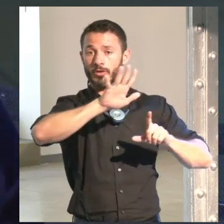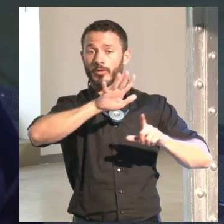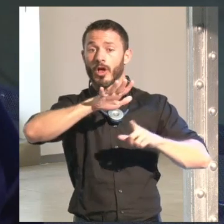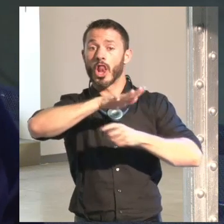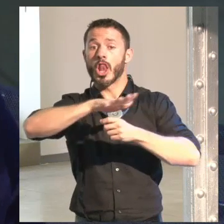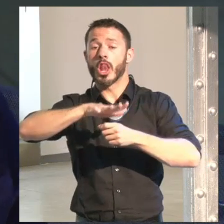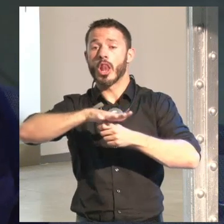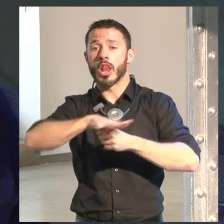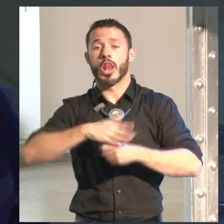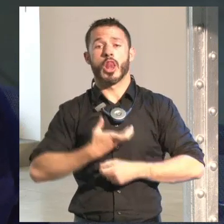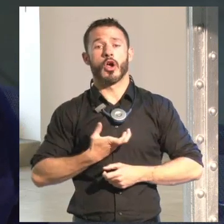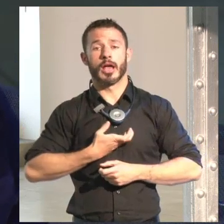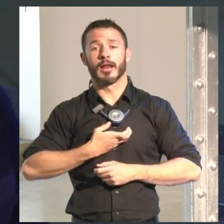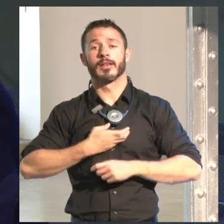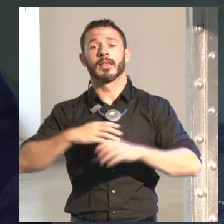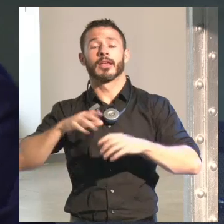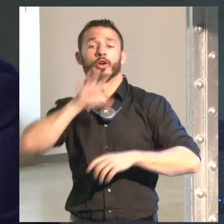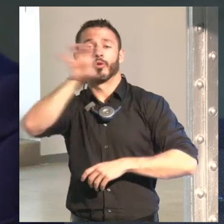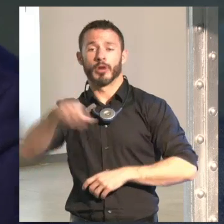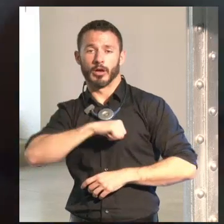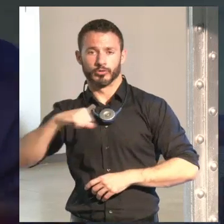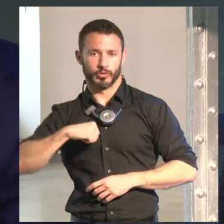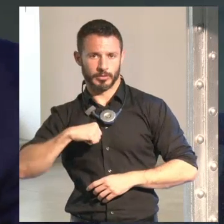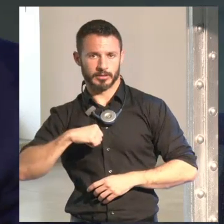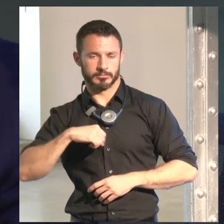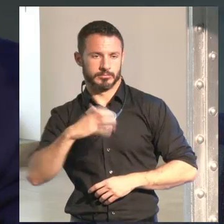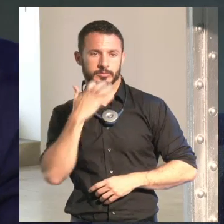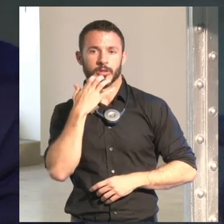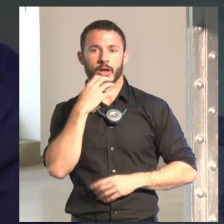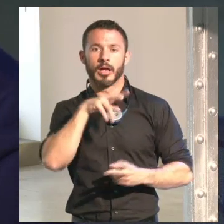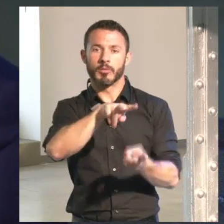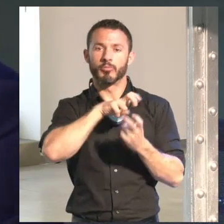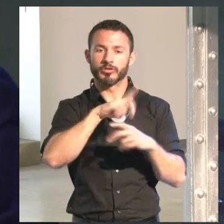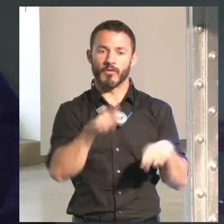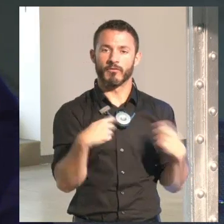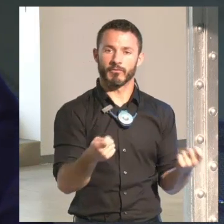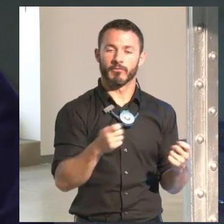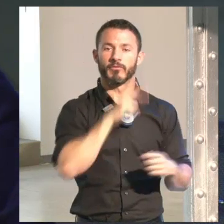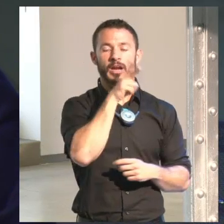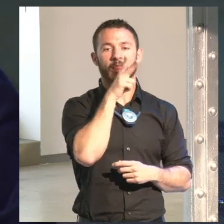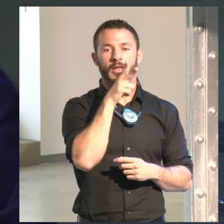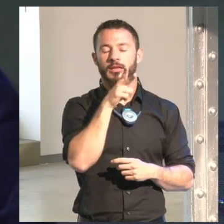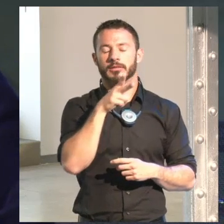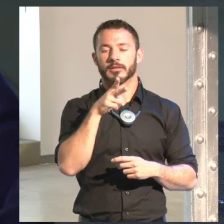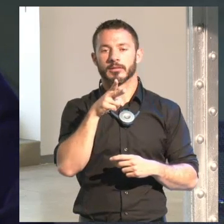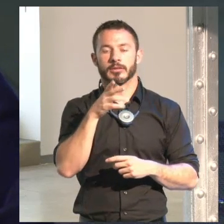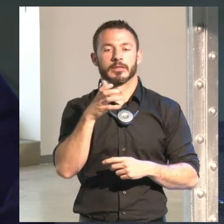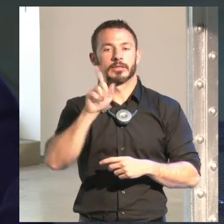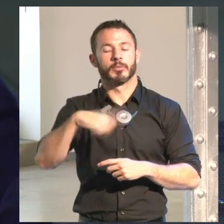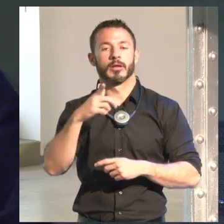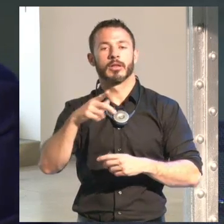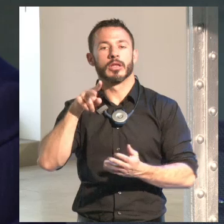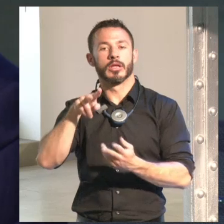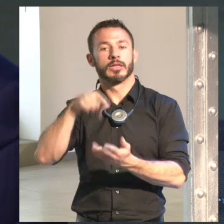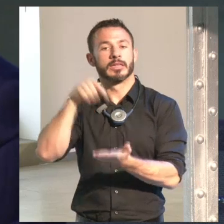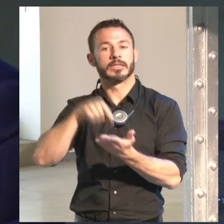autónomas. Tenemos impuestos verdes, impuestos, lo que se llaman tasas por utilización de espacio público local,